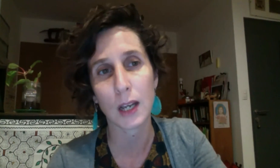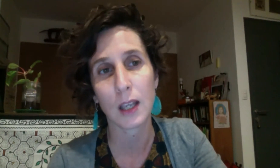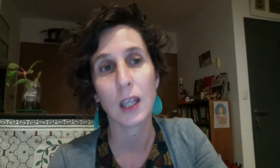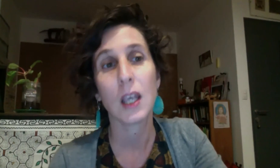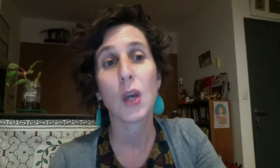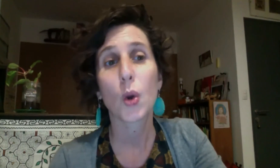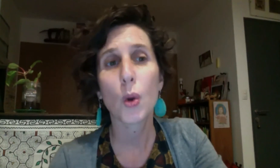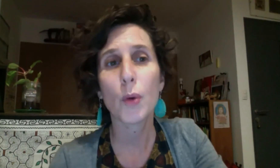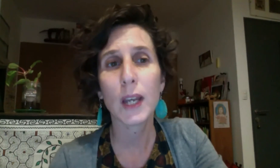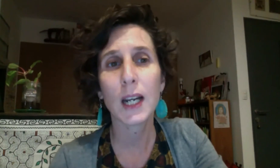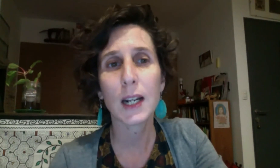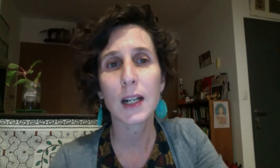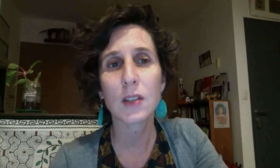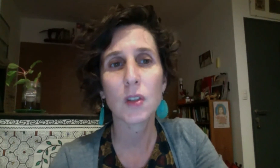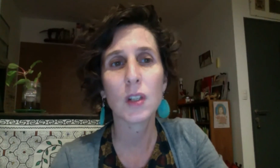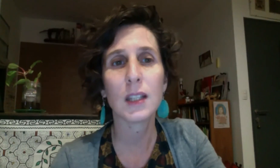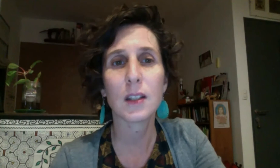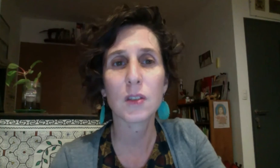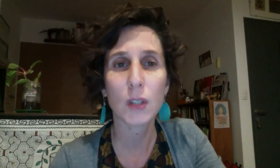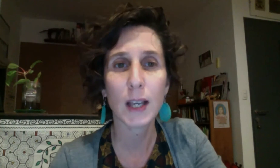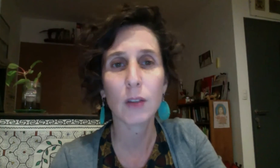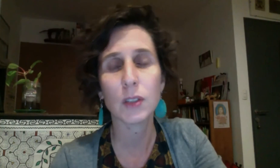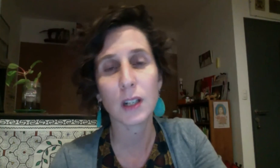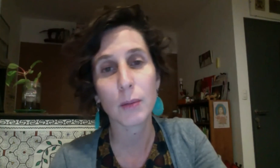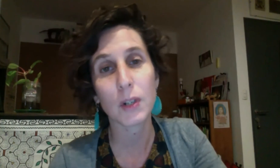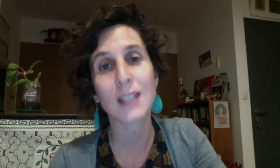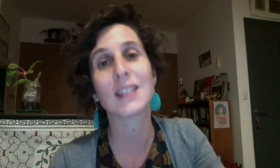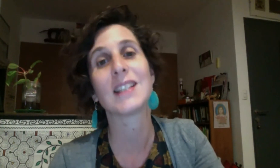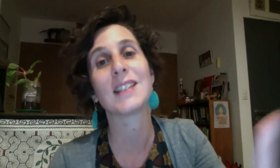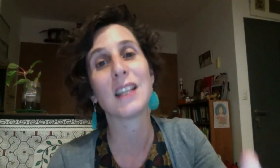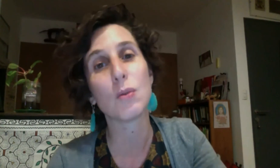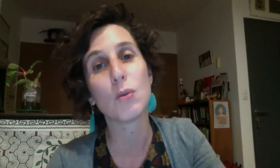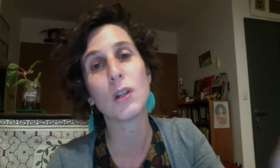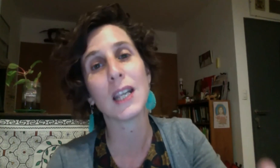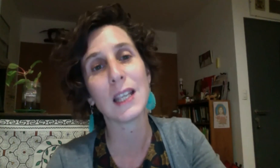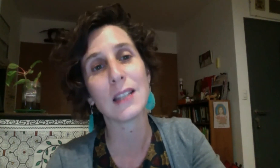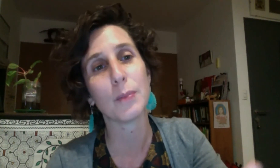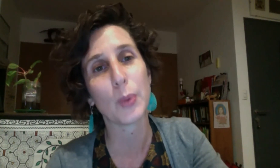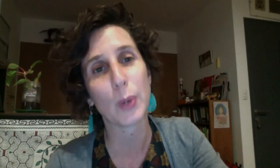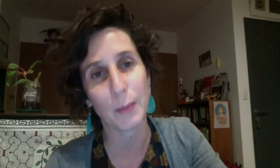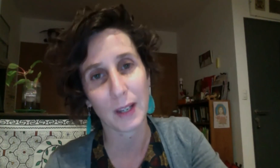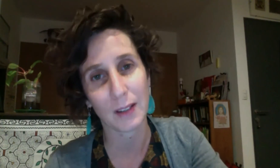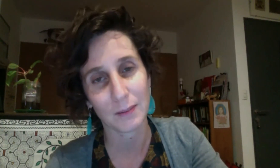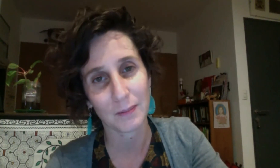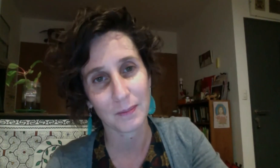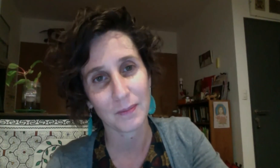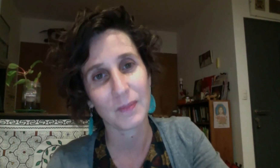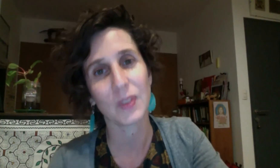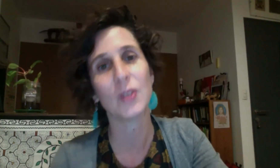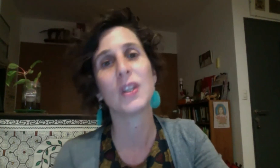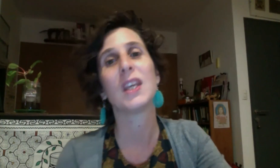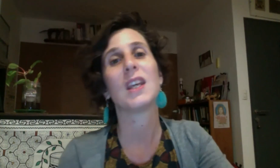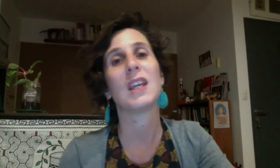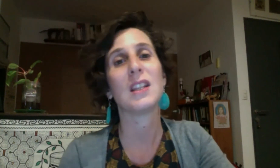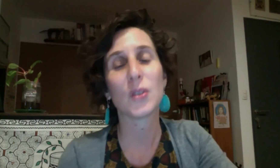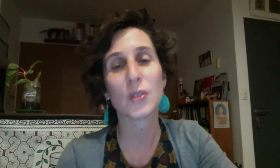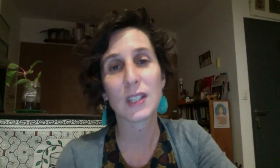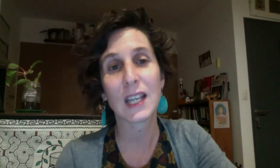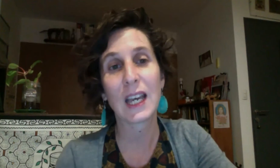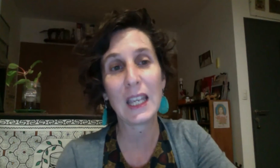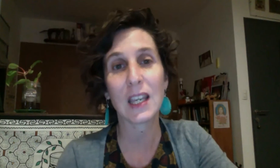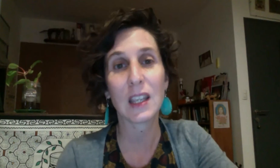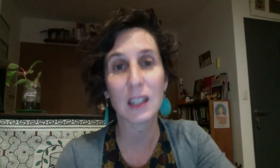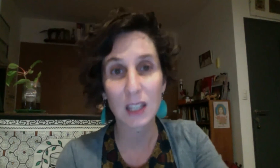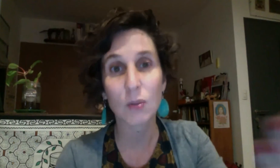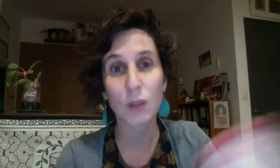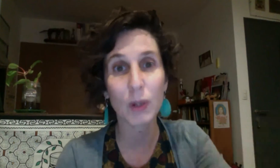Rabona. ¿Cómo era la relación entre soldados y rabonas según ese poema? ¿No? Entonces,